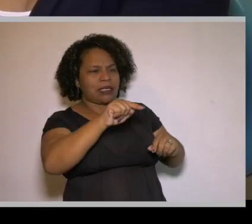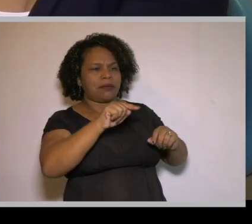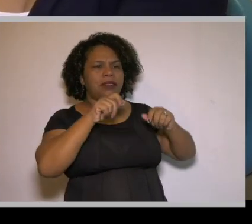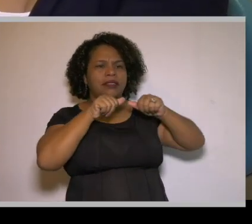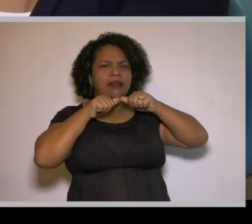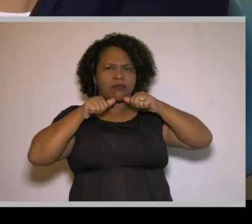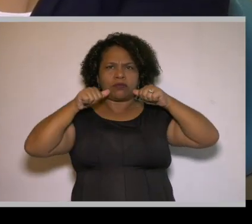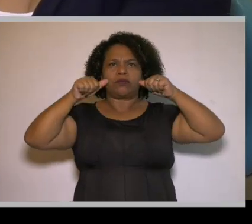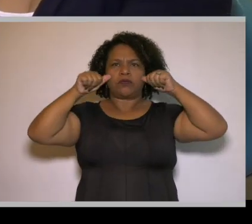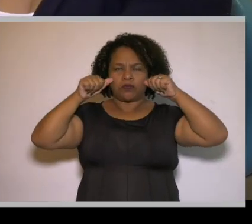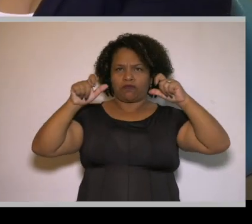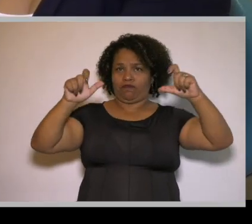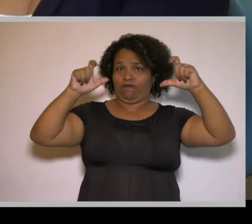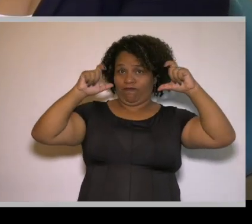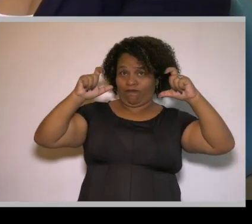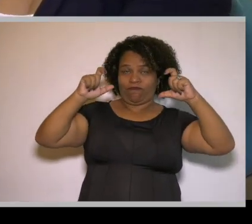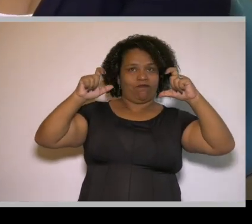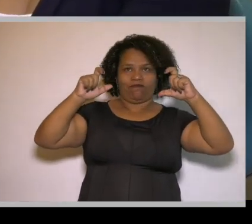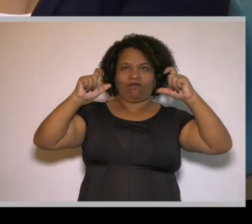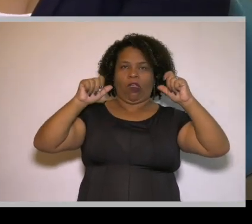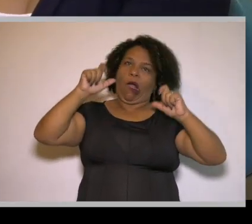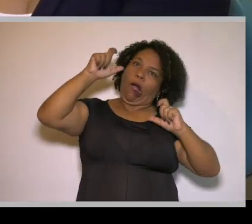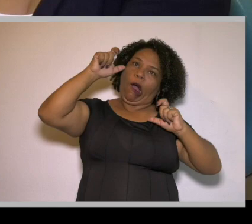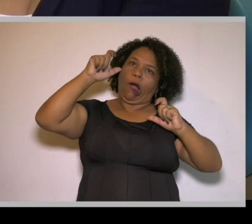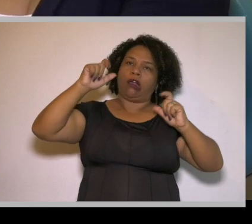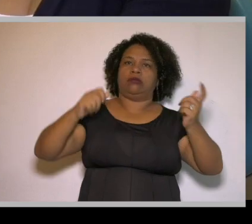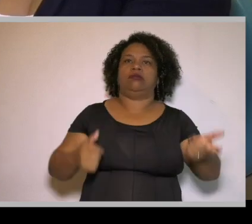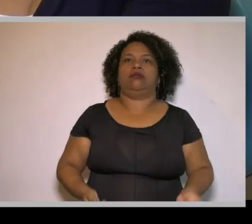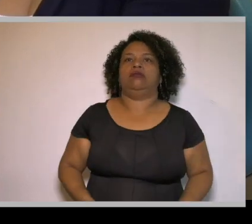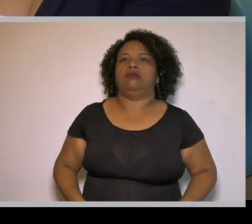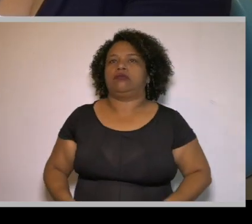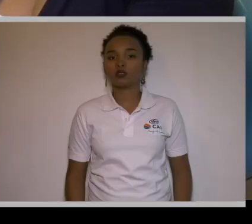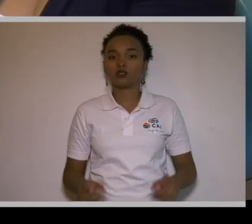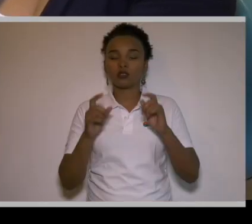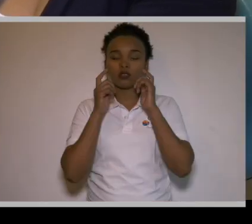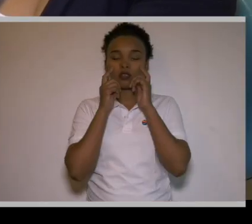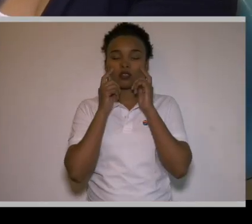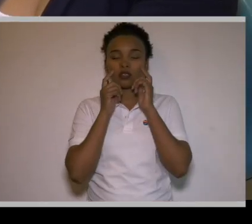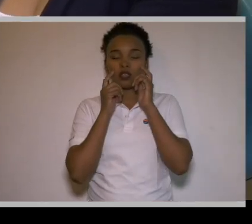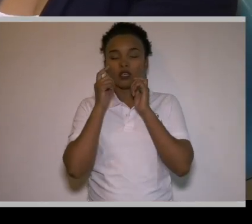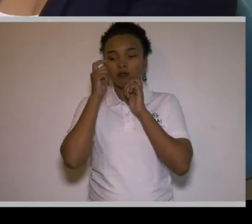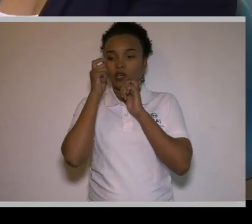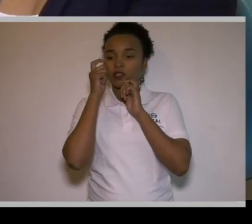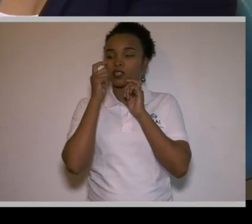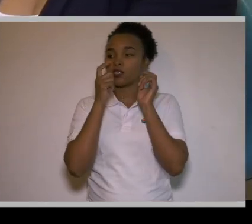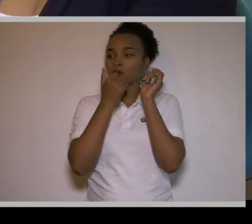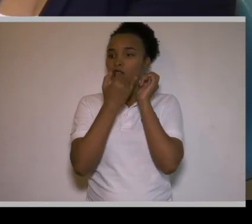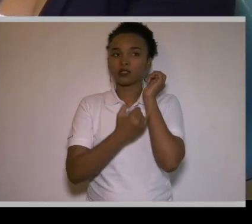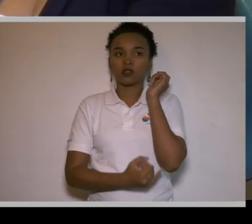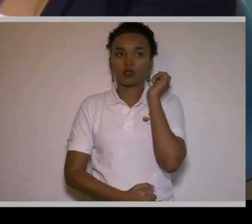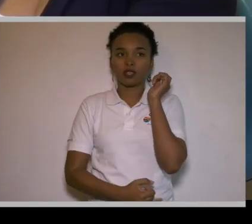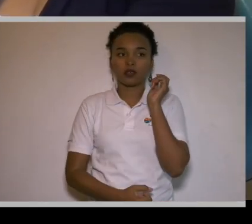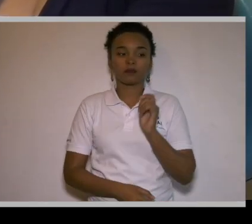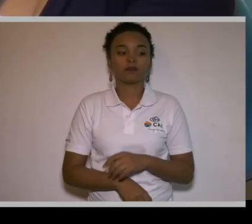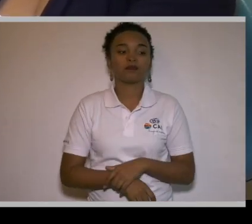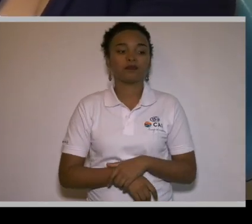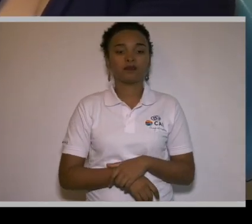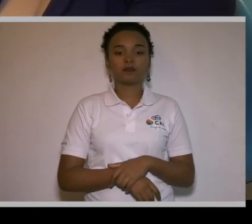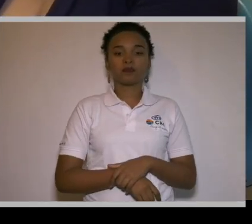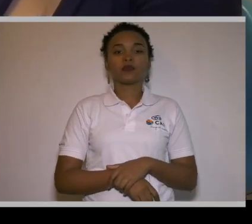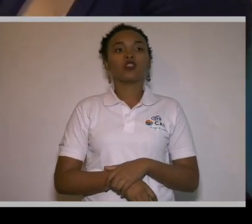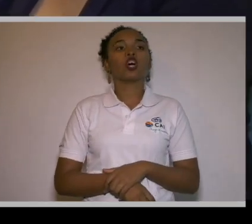la imagen clínica y radiográfica, dependiendo del tipo de fractura, es el tratamiento. Como estamos hablando de fractura de mandíbula en